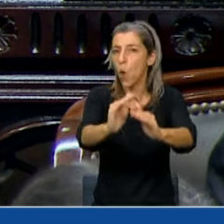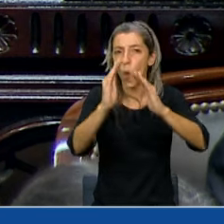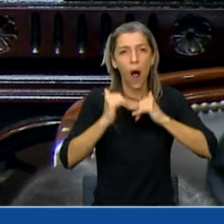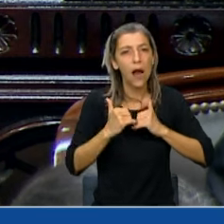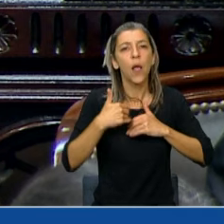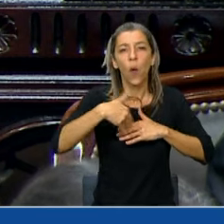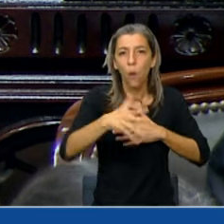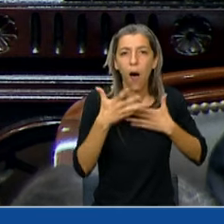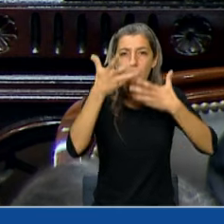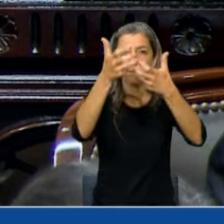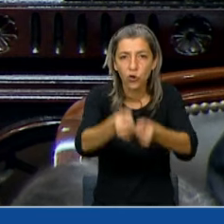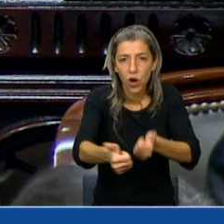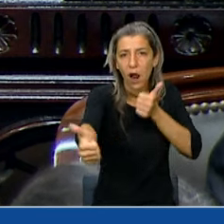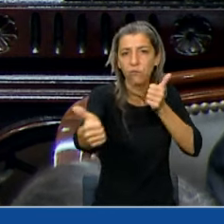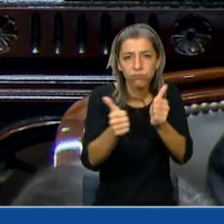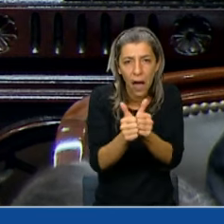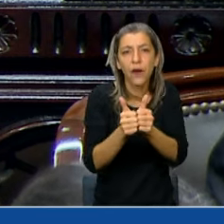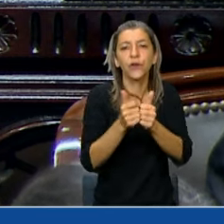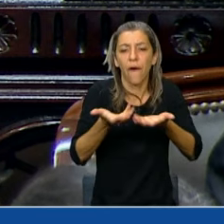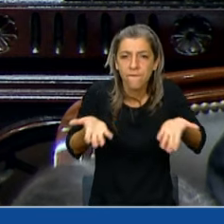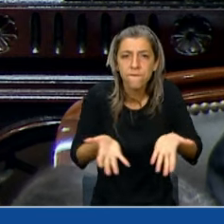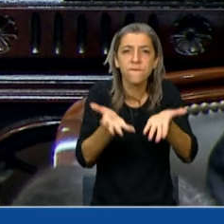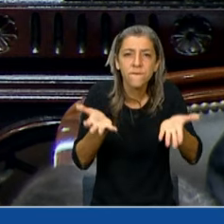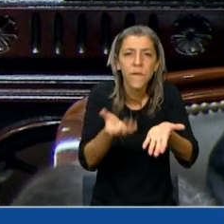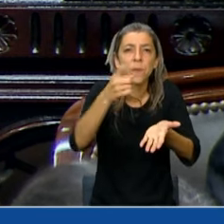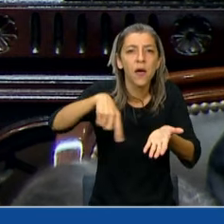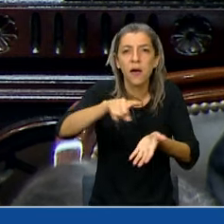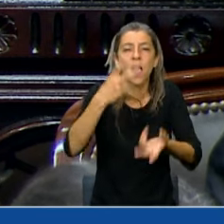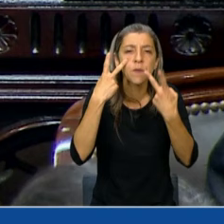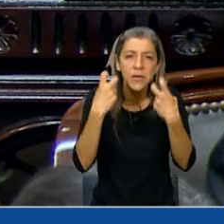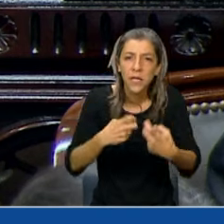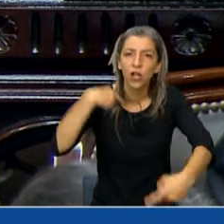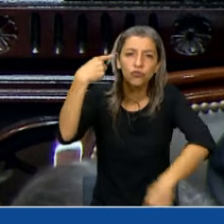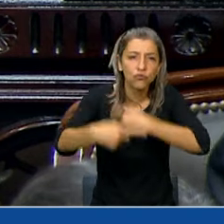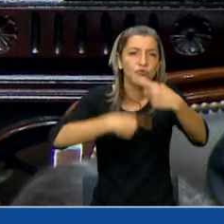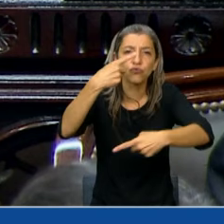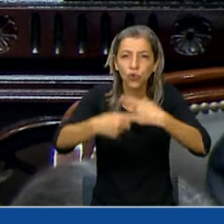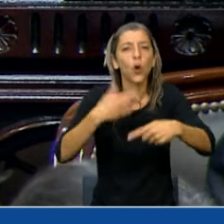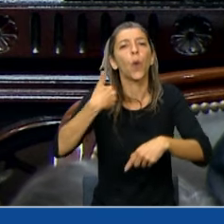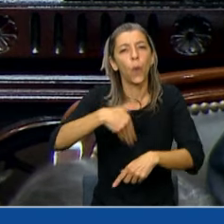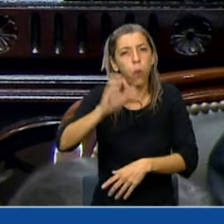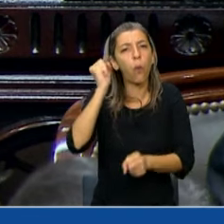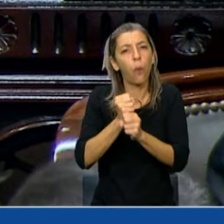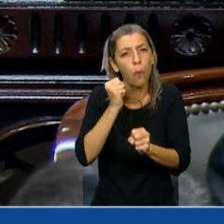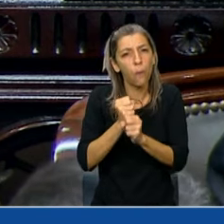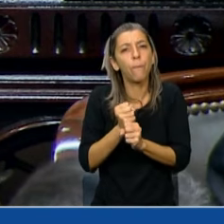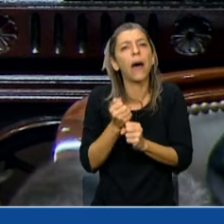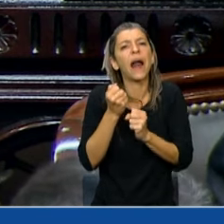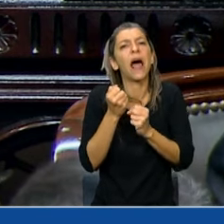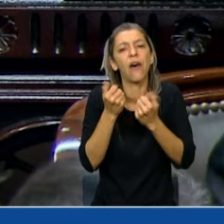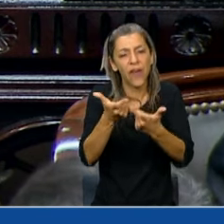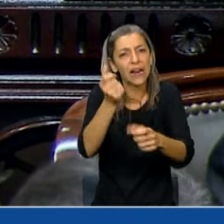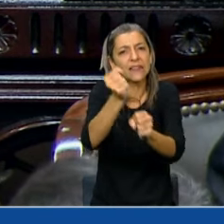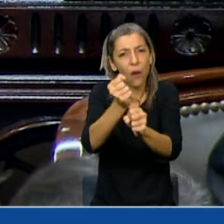empujar a que sigan investigando que va a trabajar para facilitarles las tareas y a